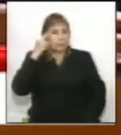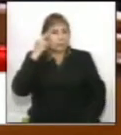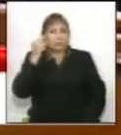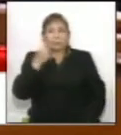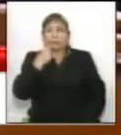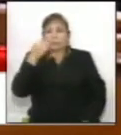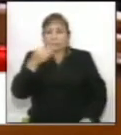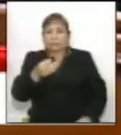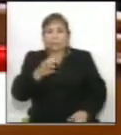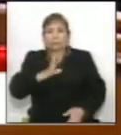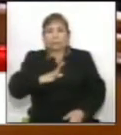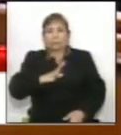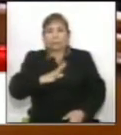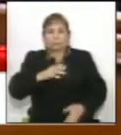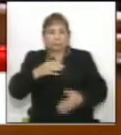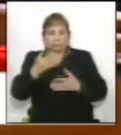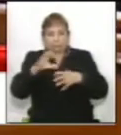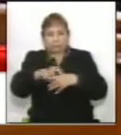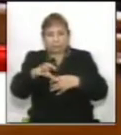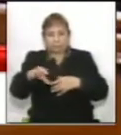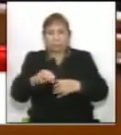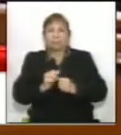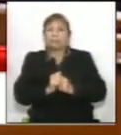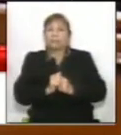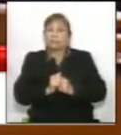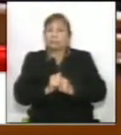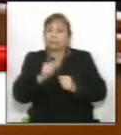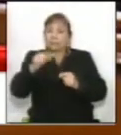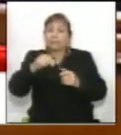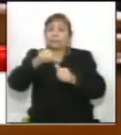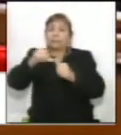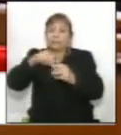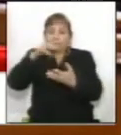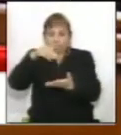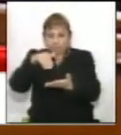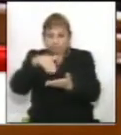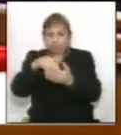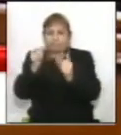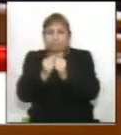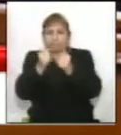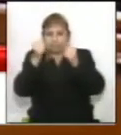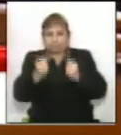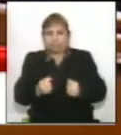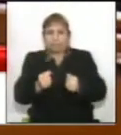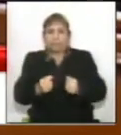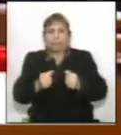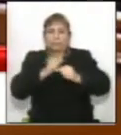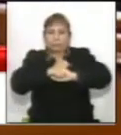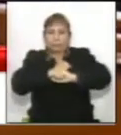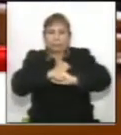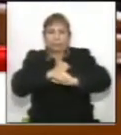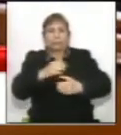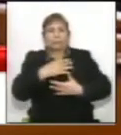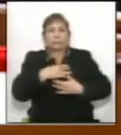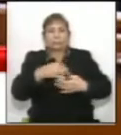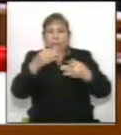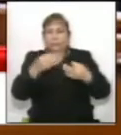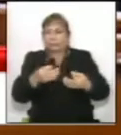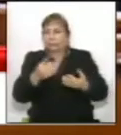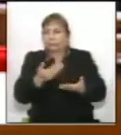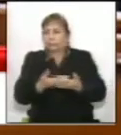nuestra esencia nacen del pueblo. Y es al lado donde siempre nos mantendremos firmes, defendiendo el interés general